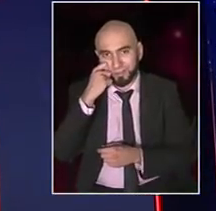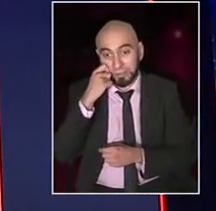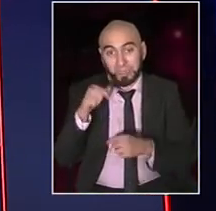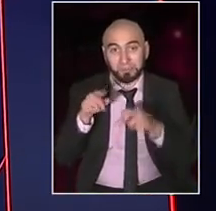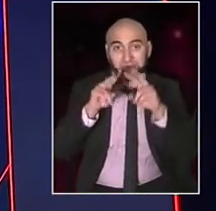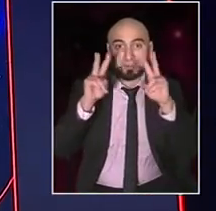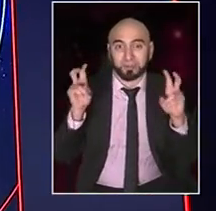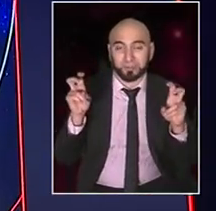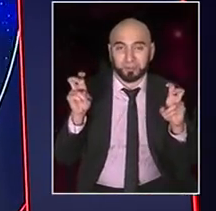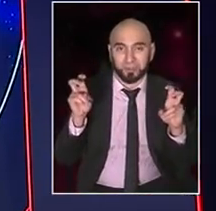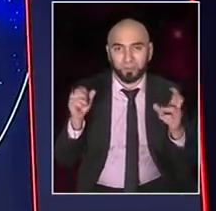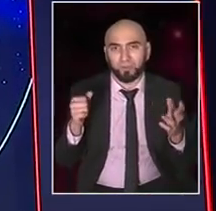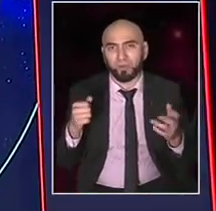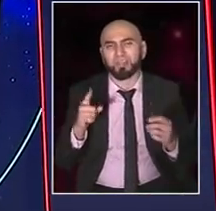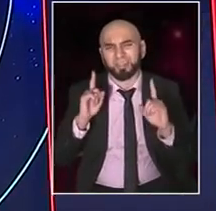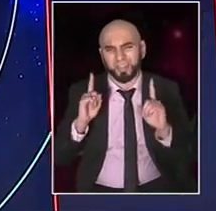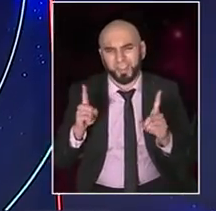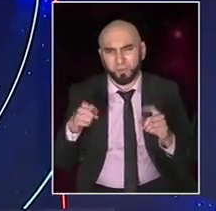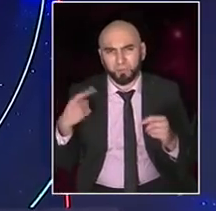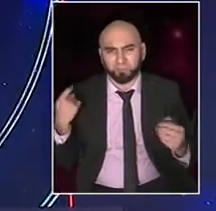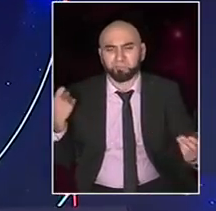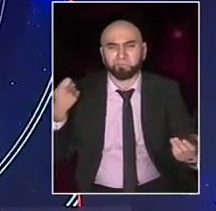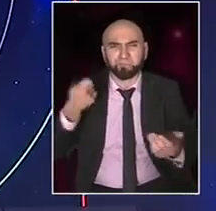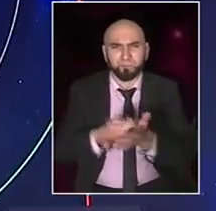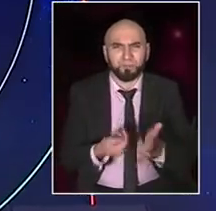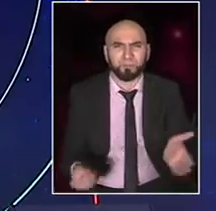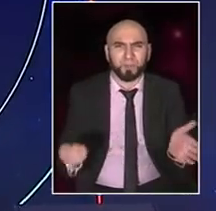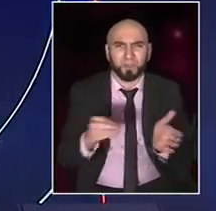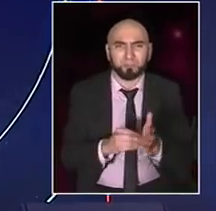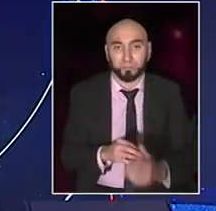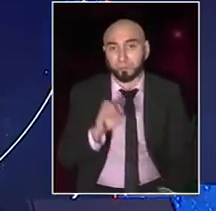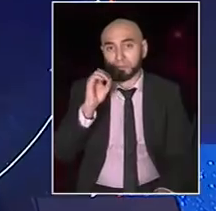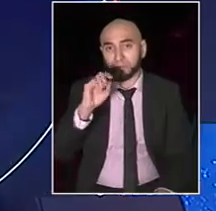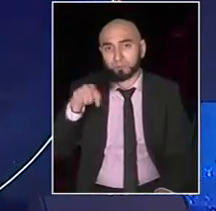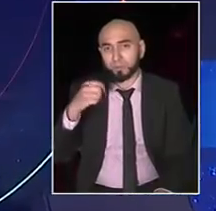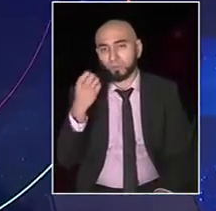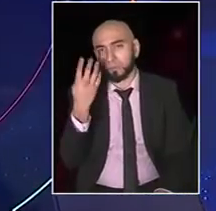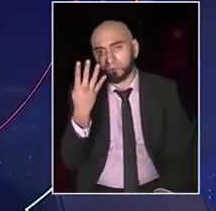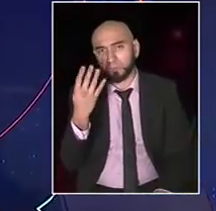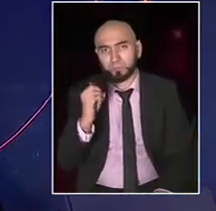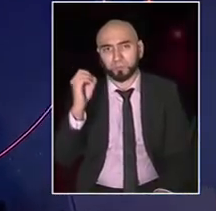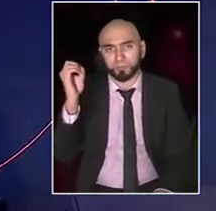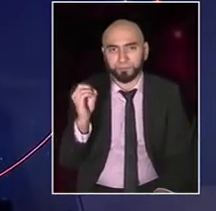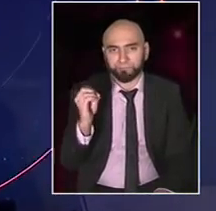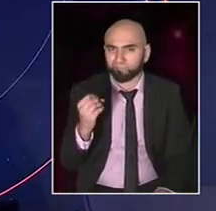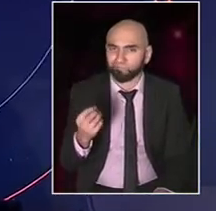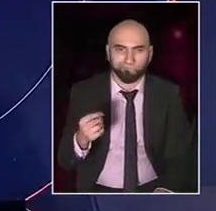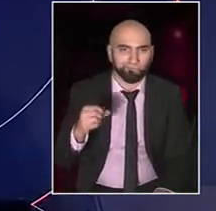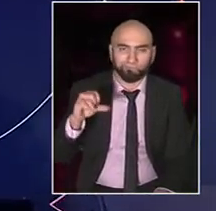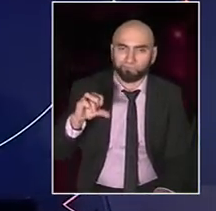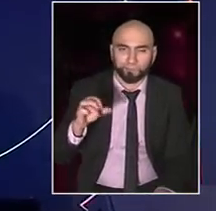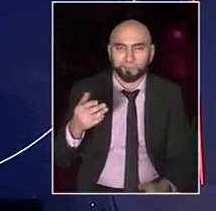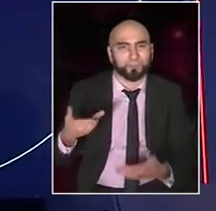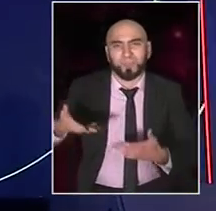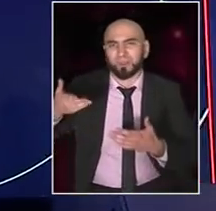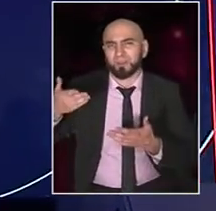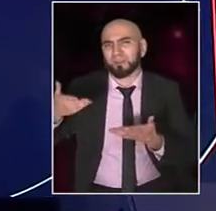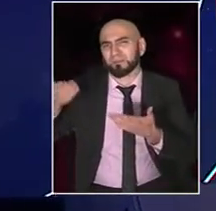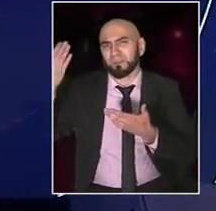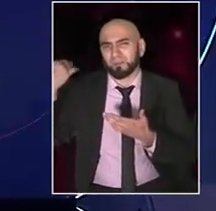parece que tenemos que invertir más en ciencia. 0,4% del producto nos condena al pasado. Pero nosotros estamos